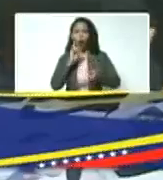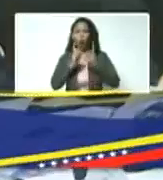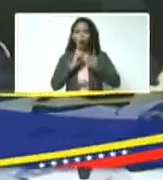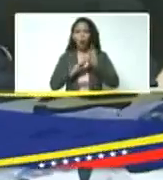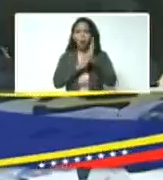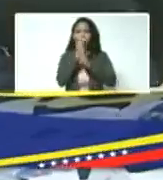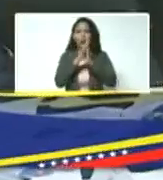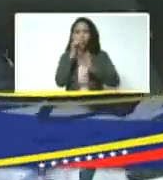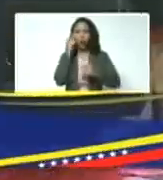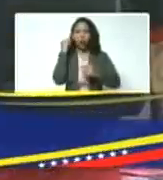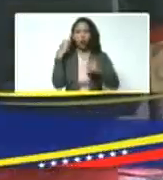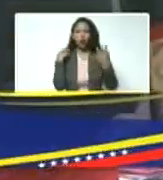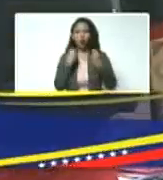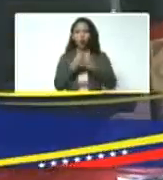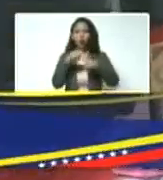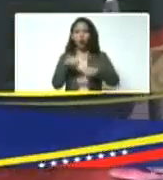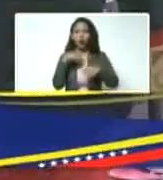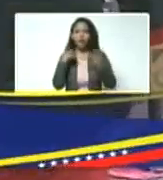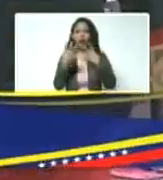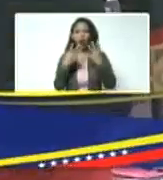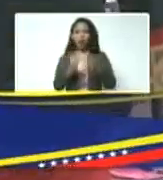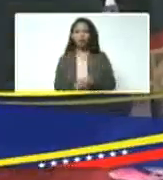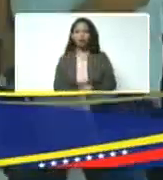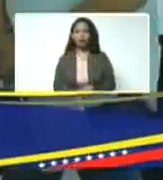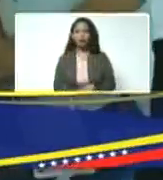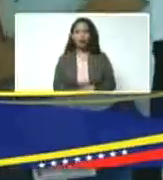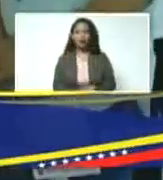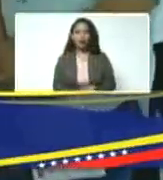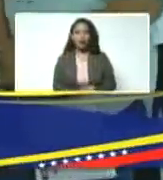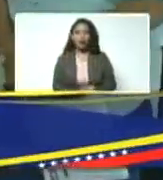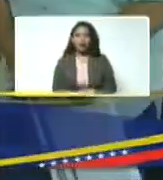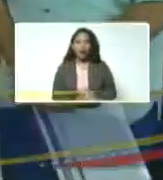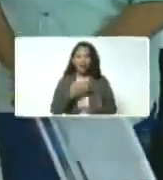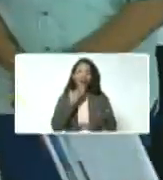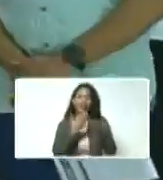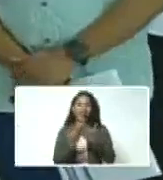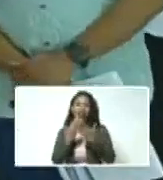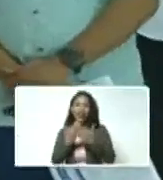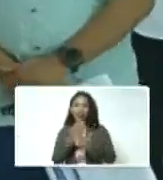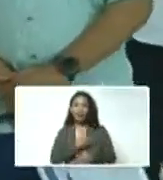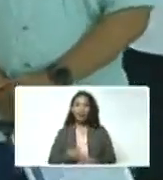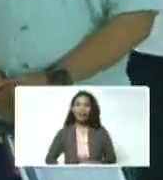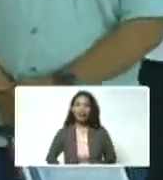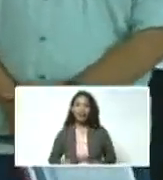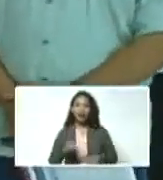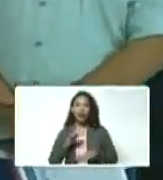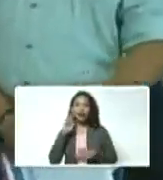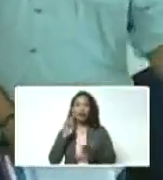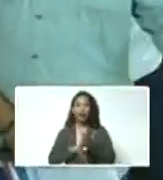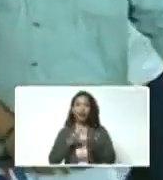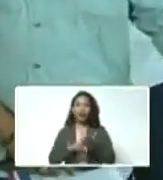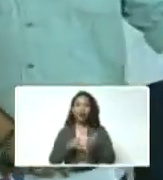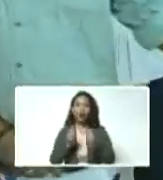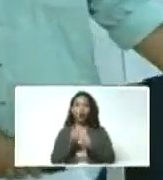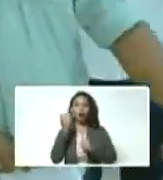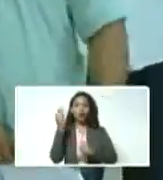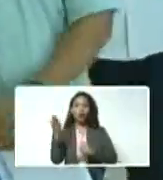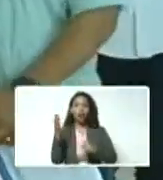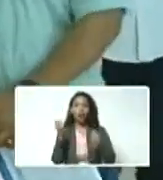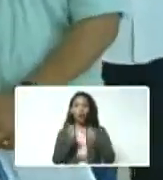emprendedoras y emprendedoras que nos acompañan hoy en la feria. Arlín. Muchas gracias, presidente. Bueno, agradecida de verdad con usted y con